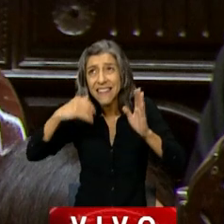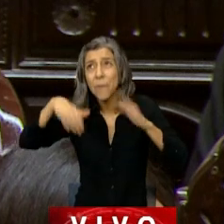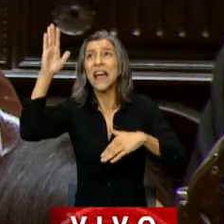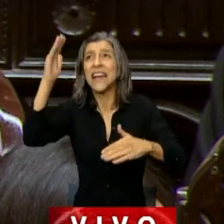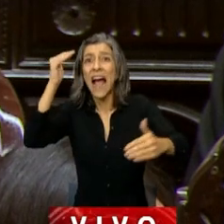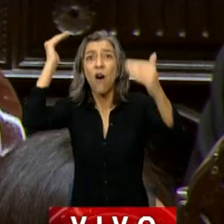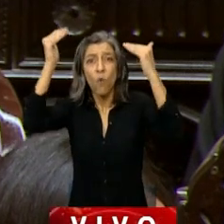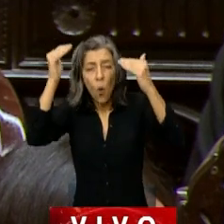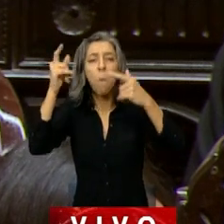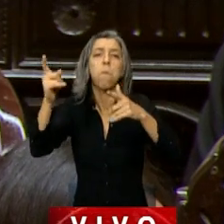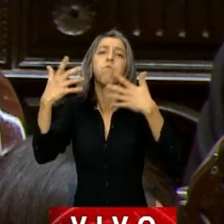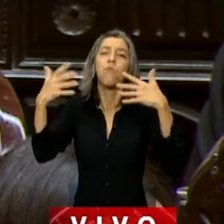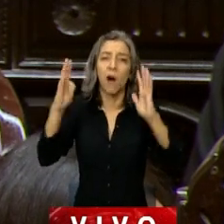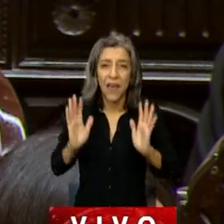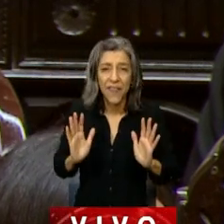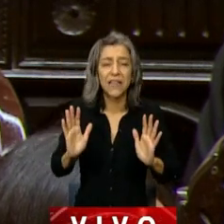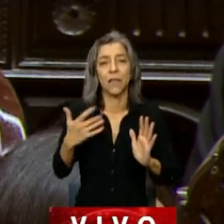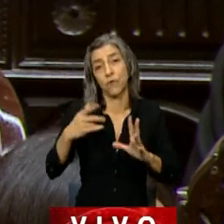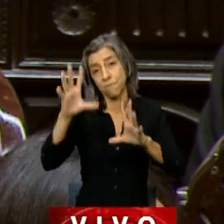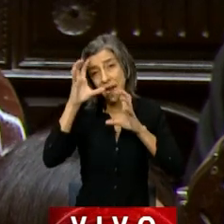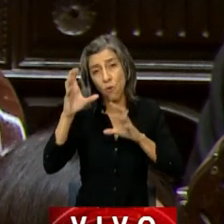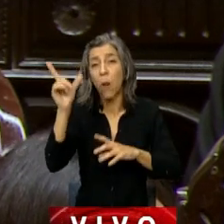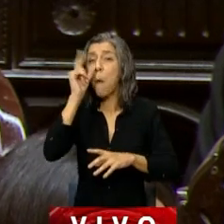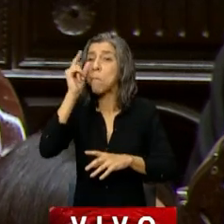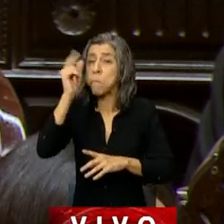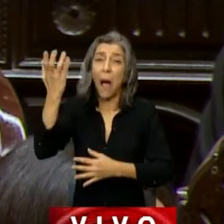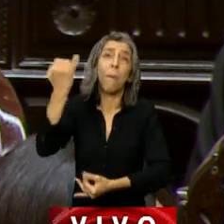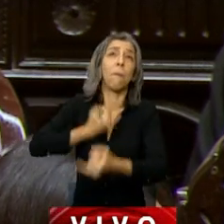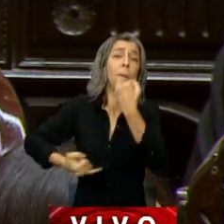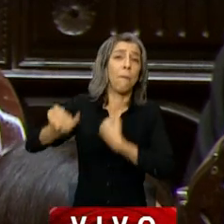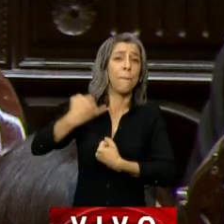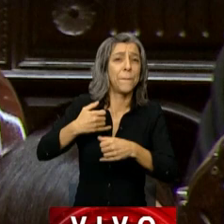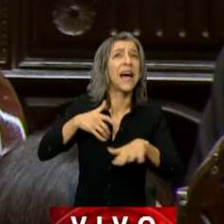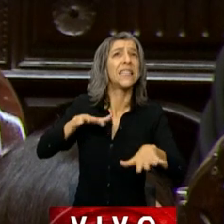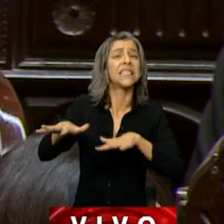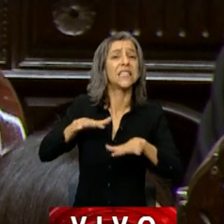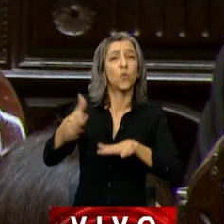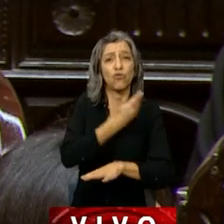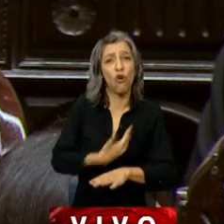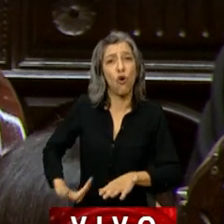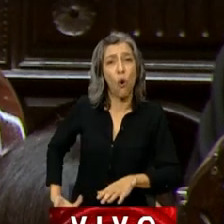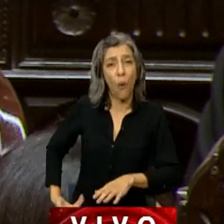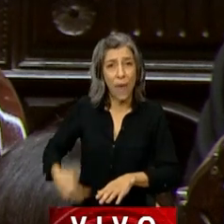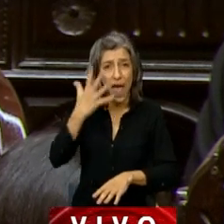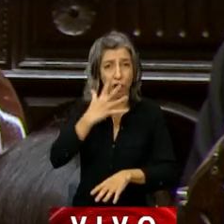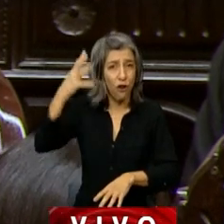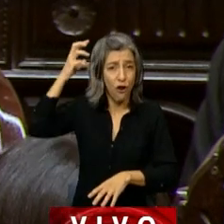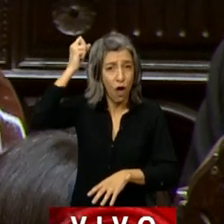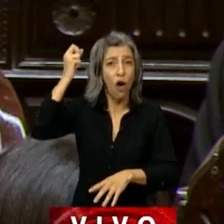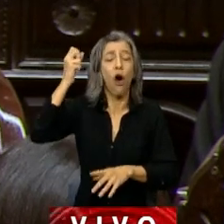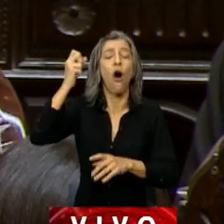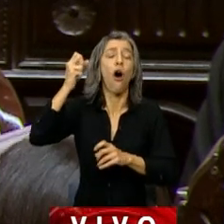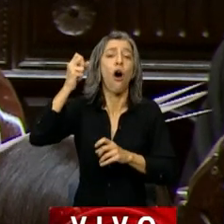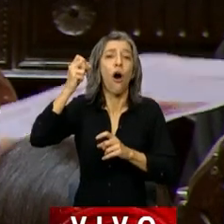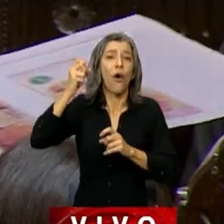recordar cuando mi padre me decía lo caótico que era vivir en el gobierno de Isabel Perón. Le están